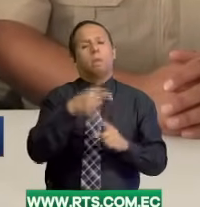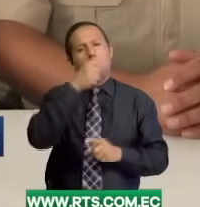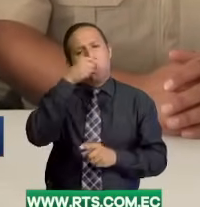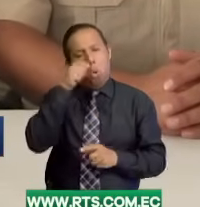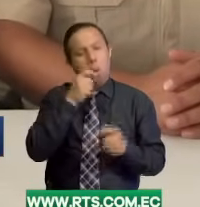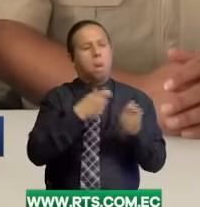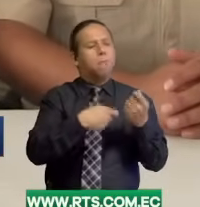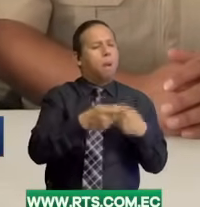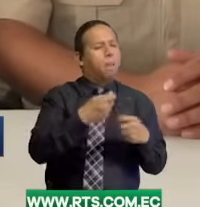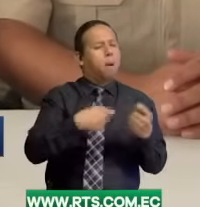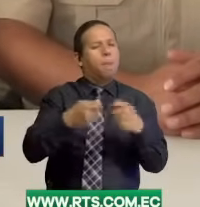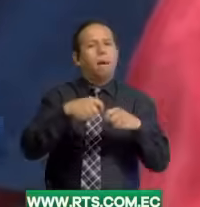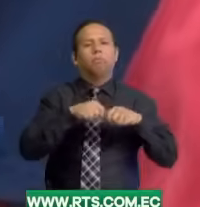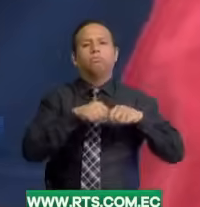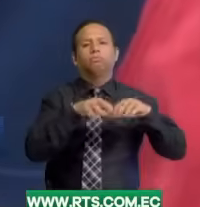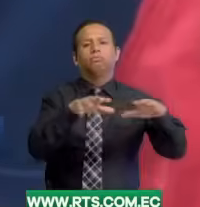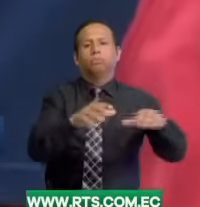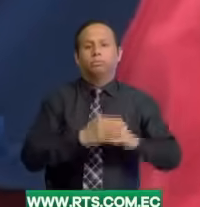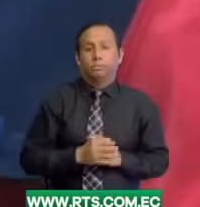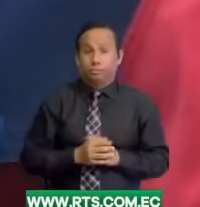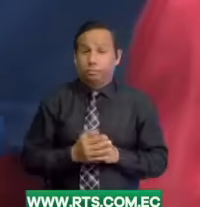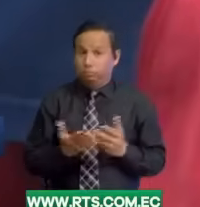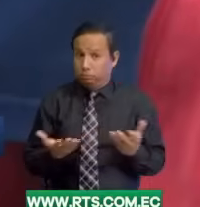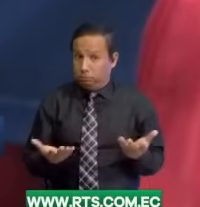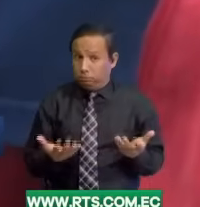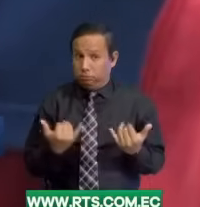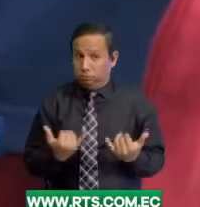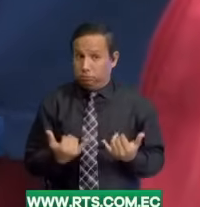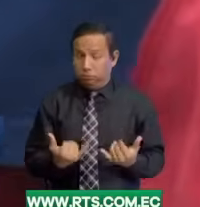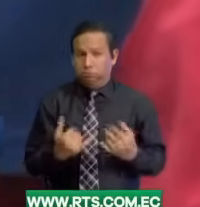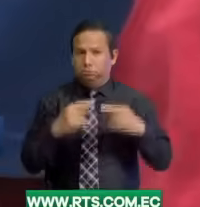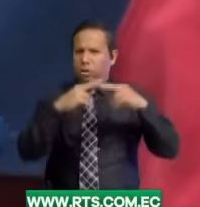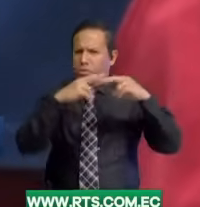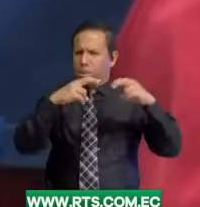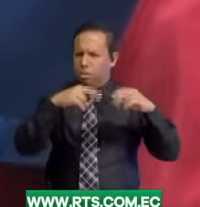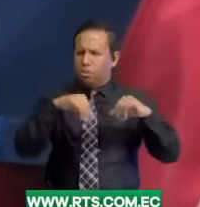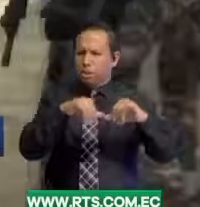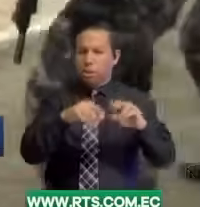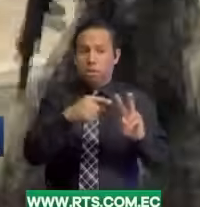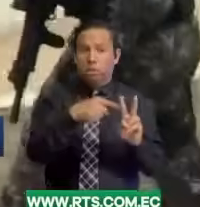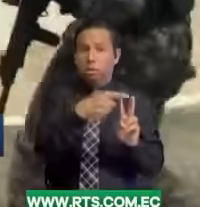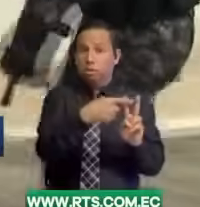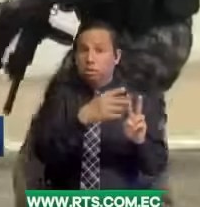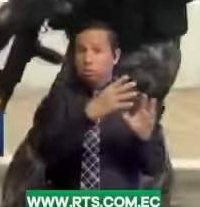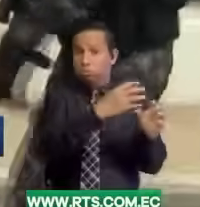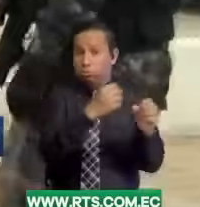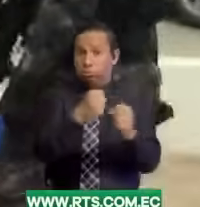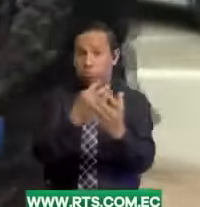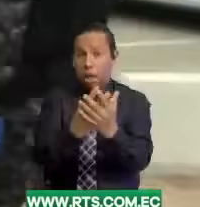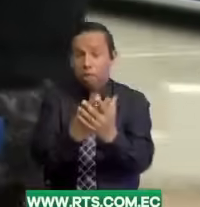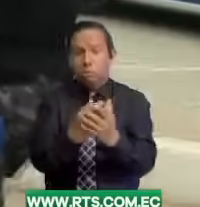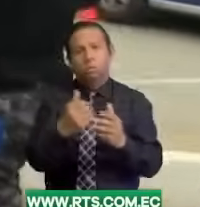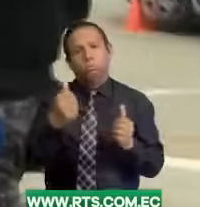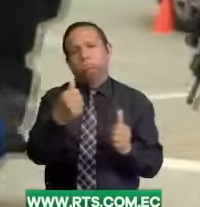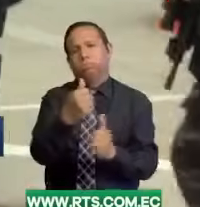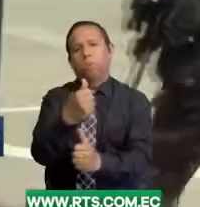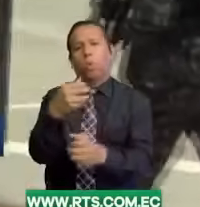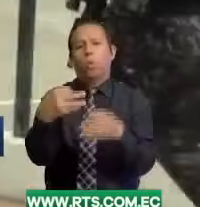sustancias sujetas a fiscalización. Las indagaciones continúan. Los dos detenidos fueron puestos a órdenes de la